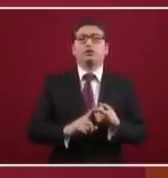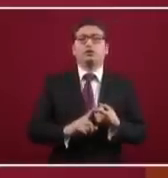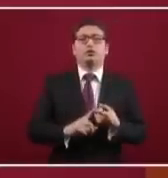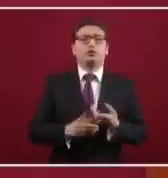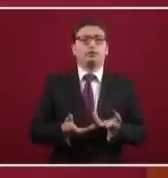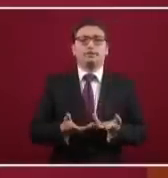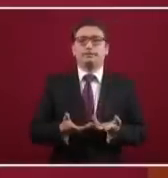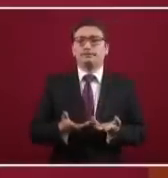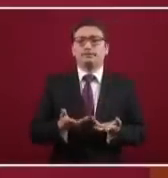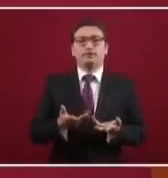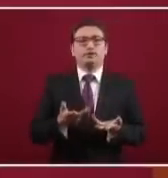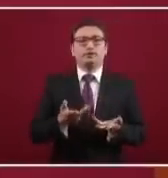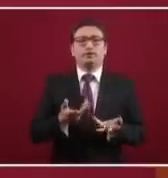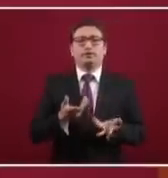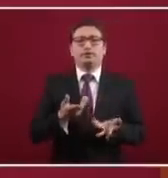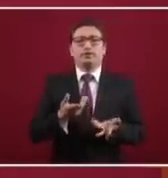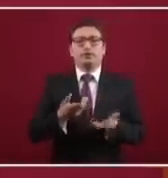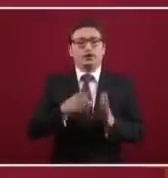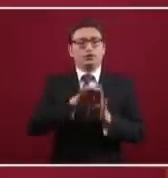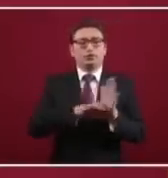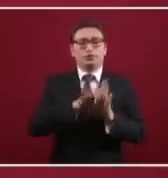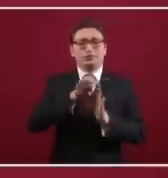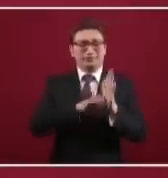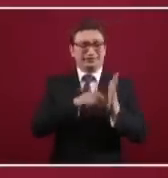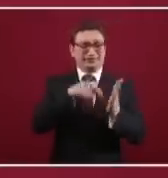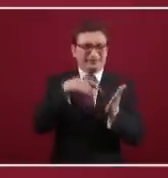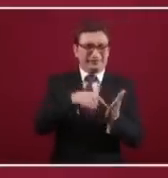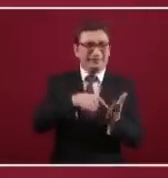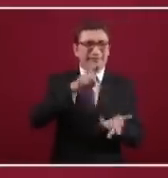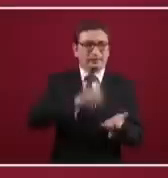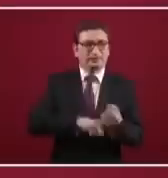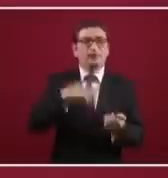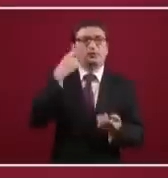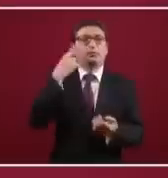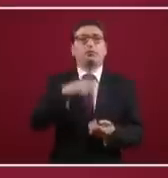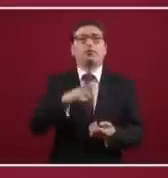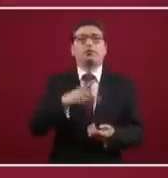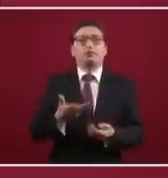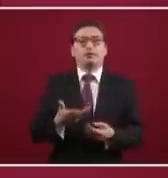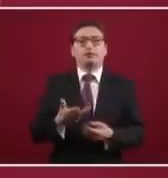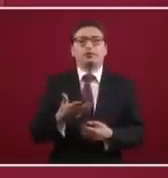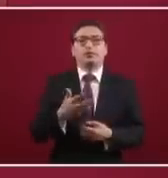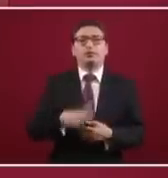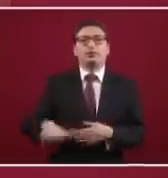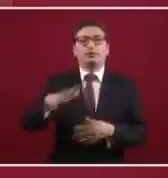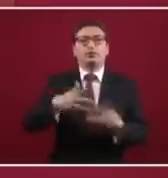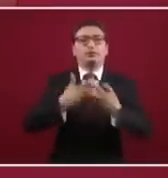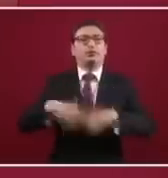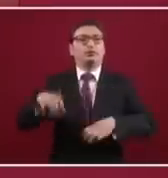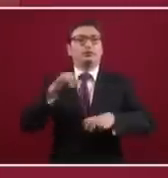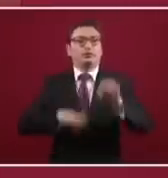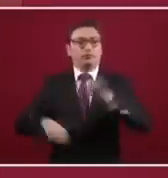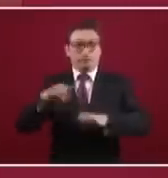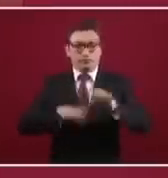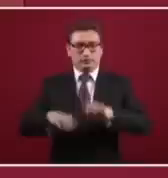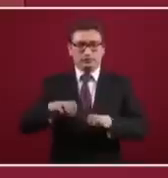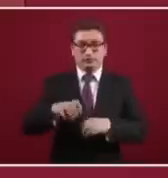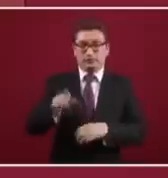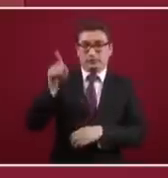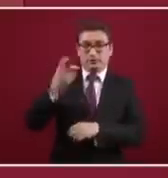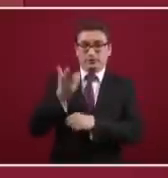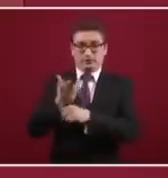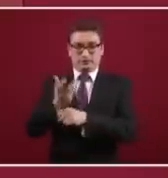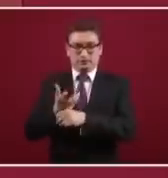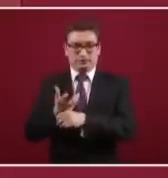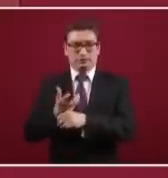Es un código de ética para el sector empresarial en Estados